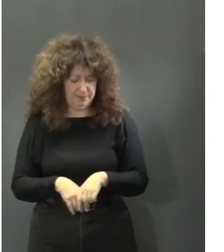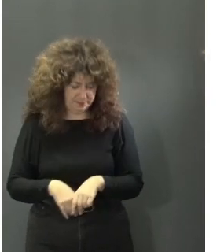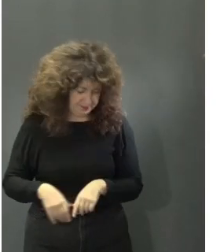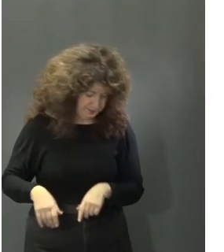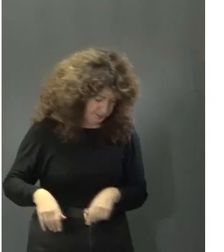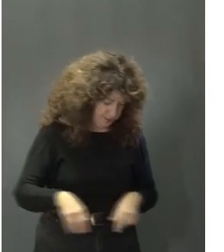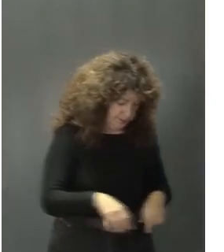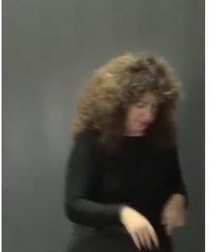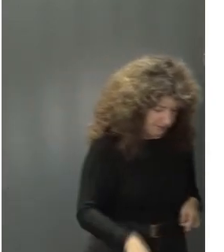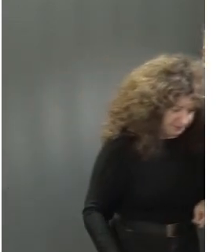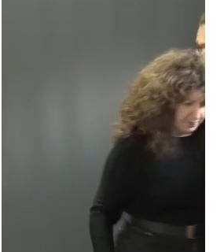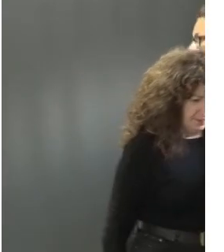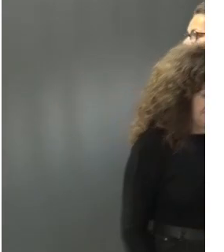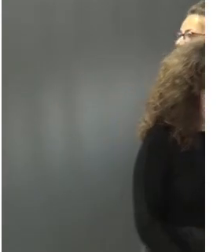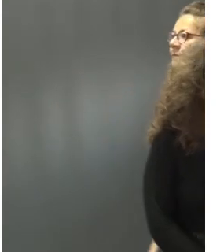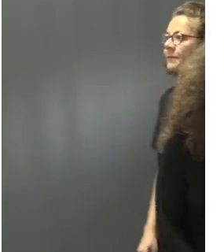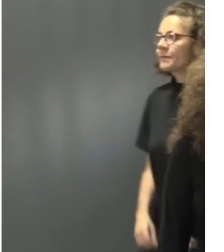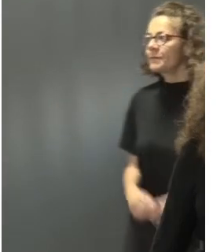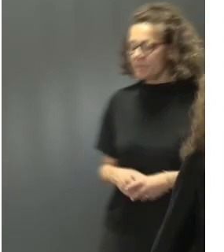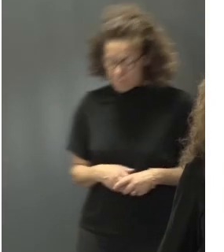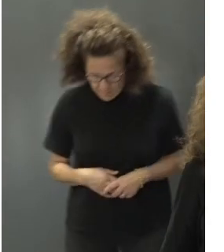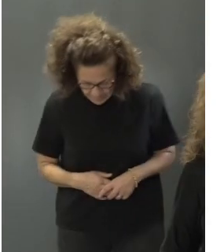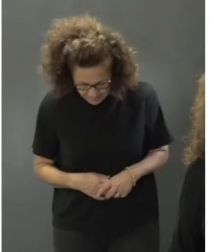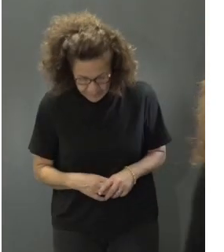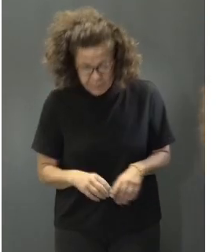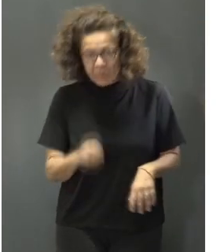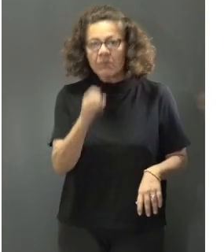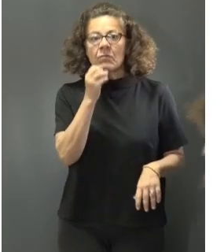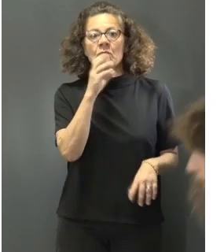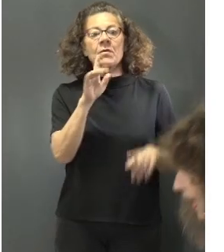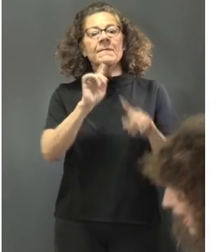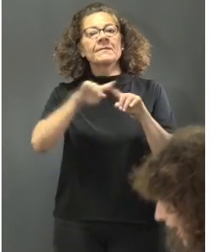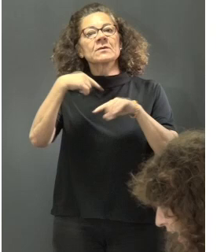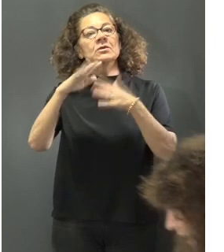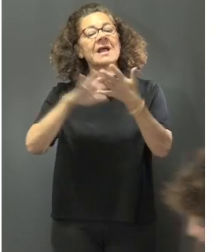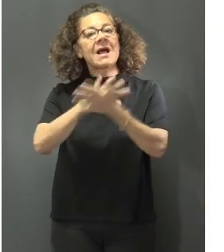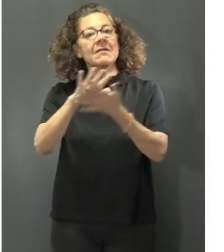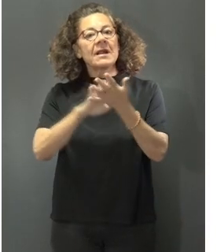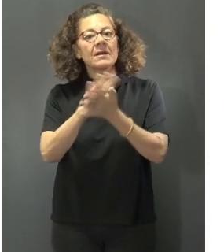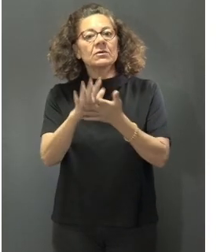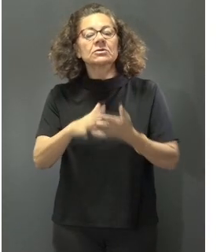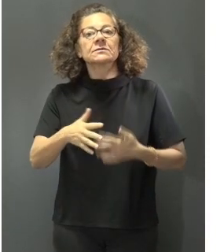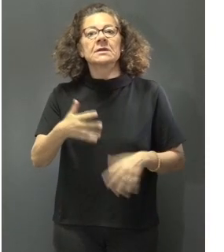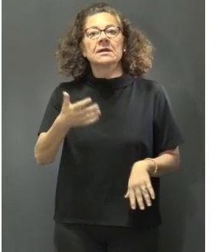Bueno, luego hablaremos un poquito sobre si